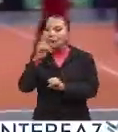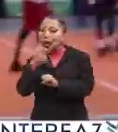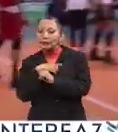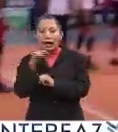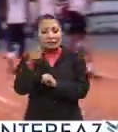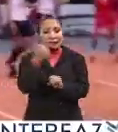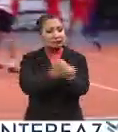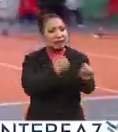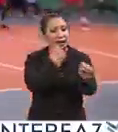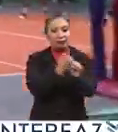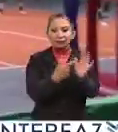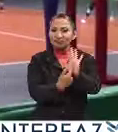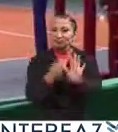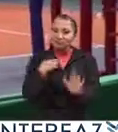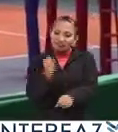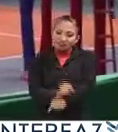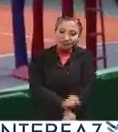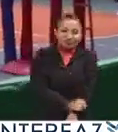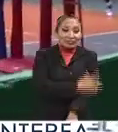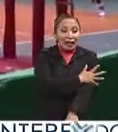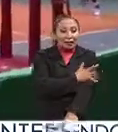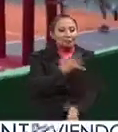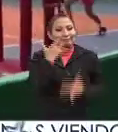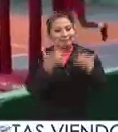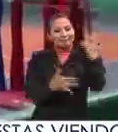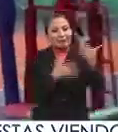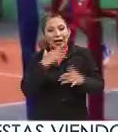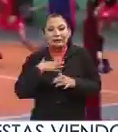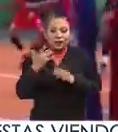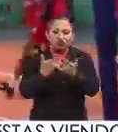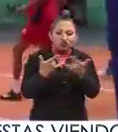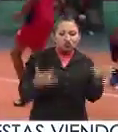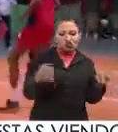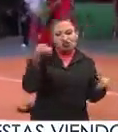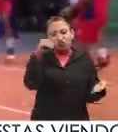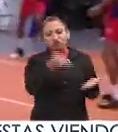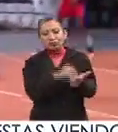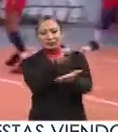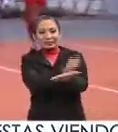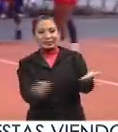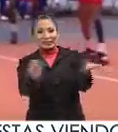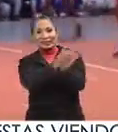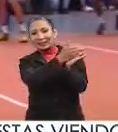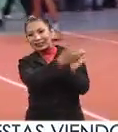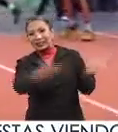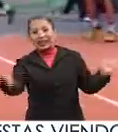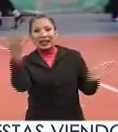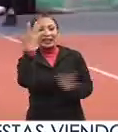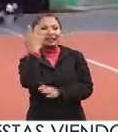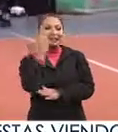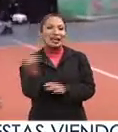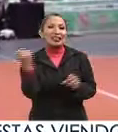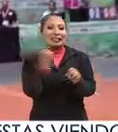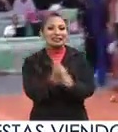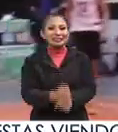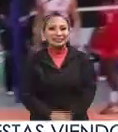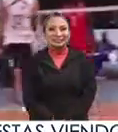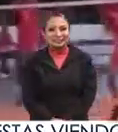esta práctica nos dejará grandes emociones inspiradas en las páginas de gloria, escritas a lo largo de 10 décadas.